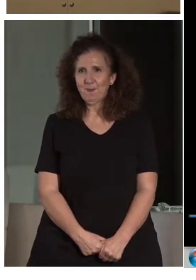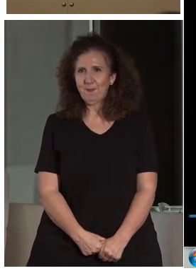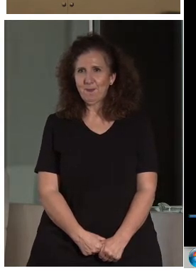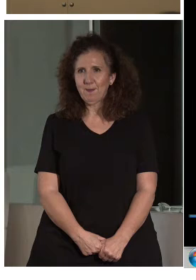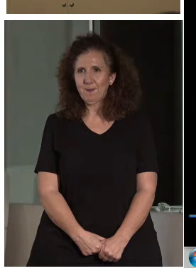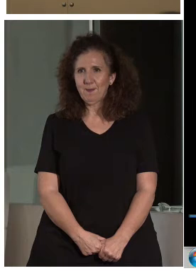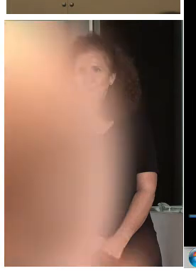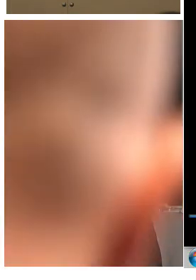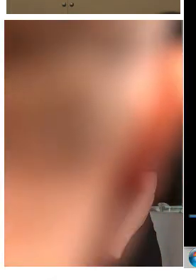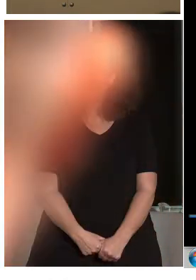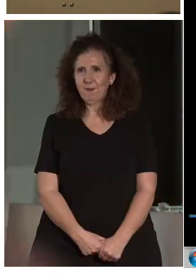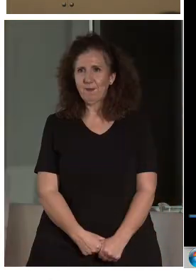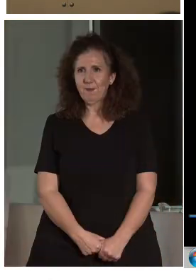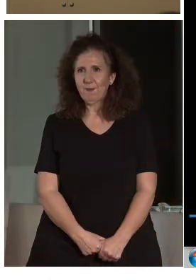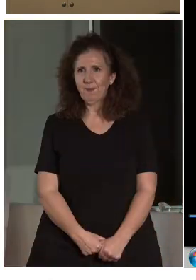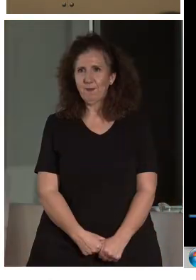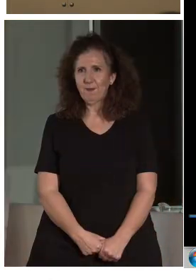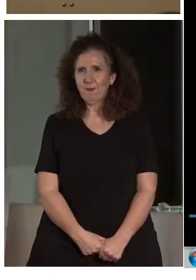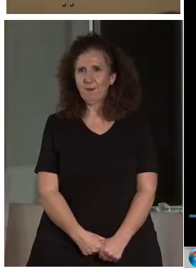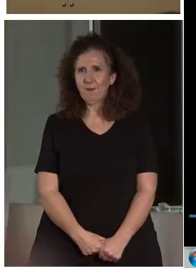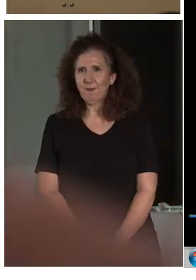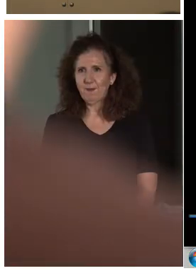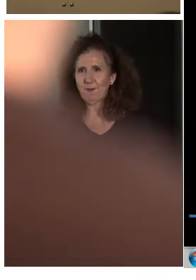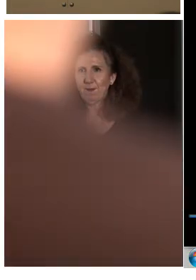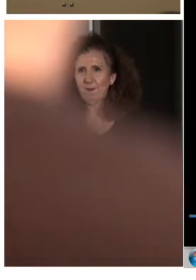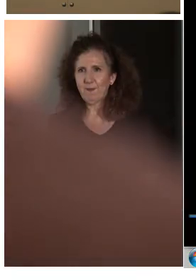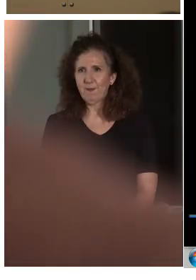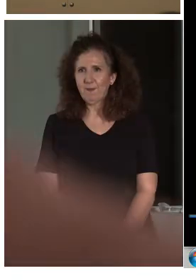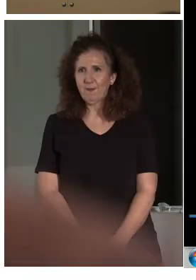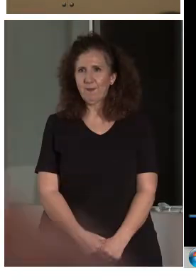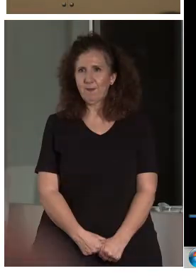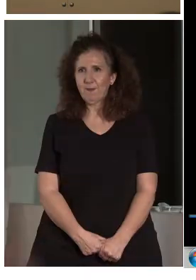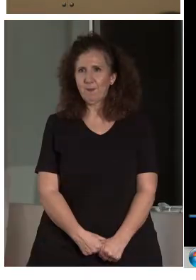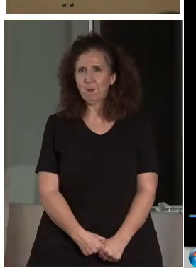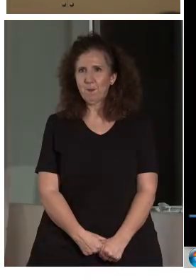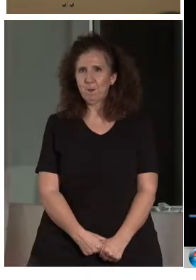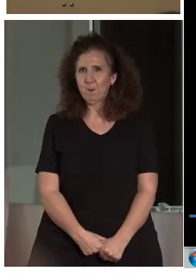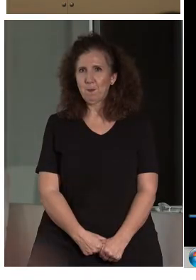¿Dónde sale el volumen aquí? O sea, el volumen se podría... ¿Sí?